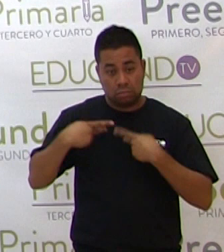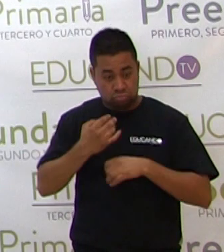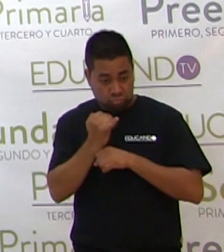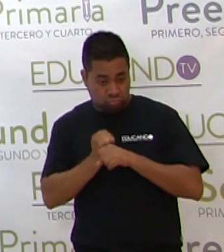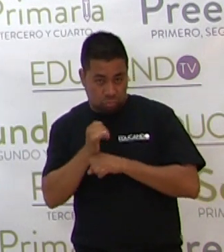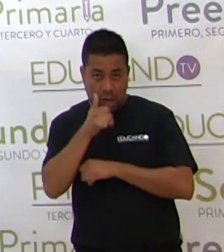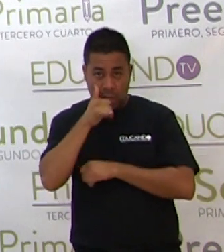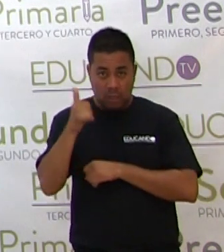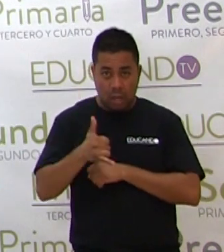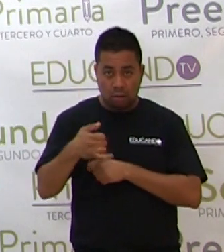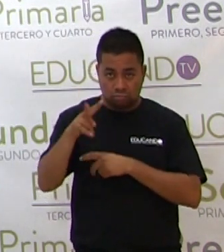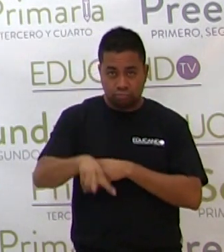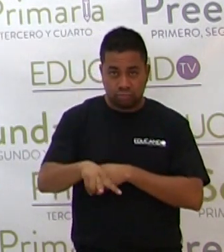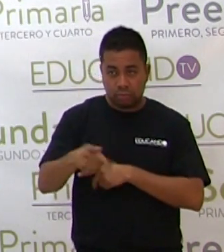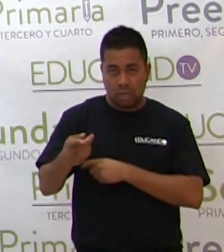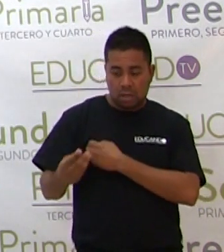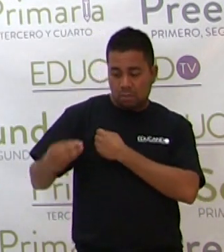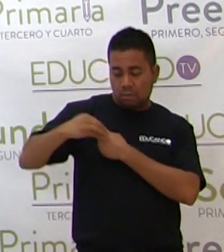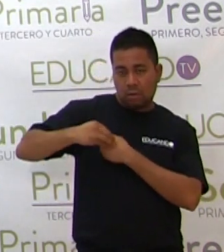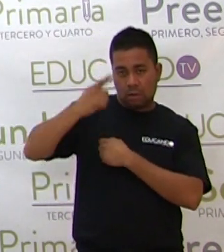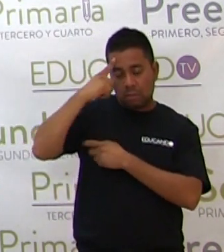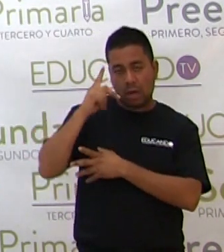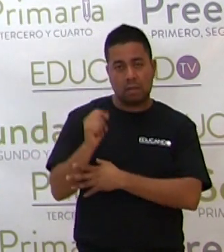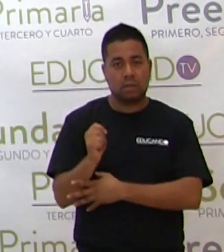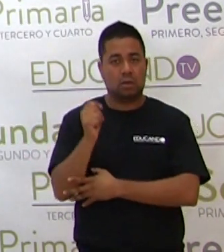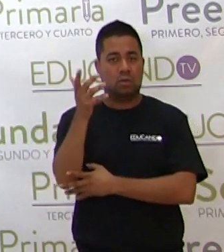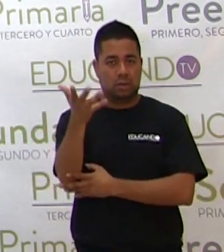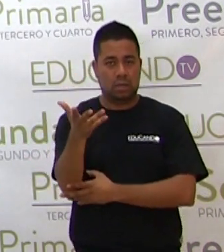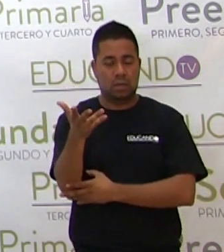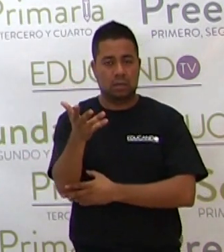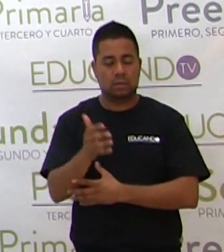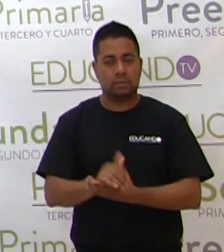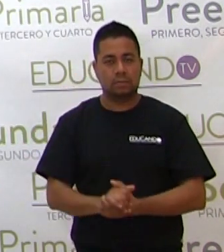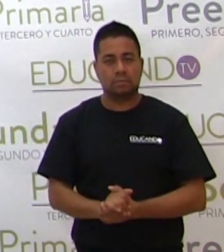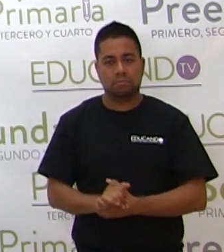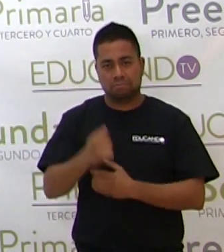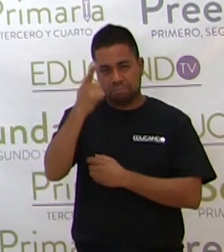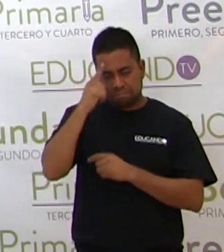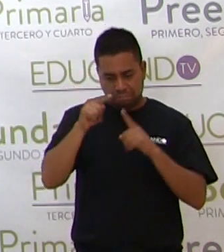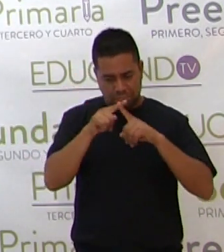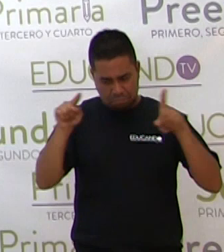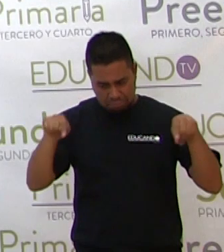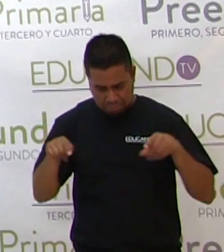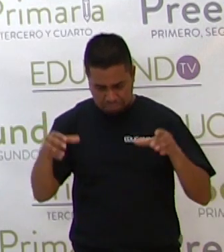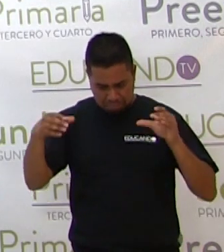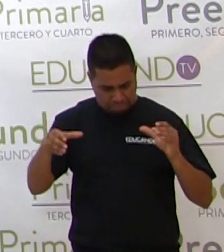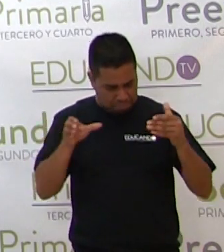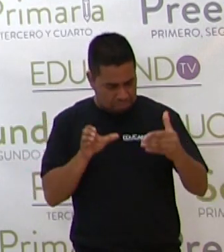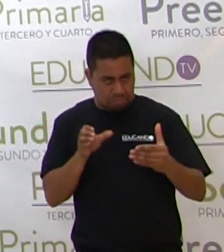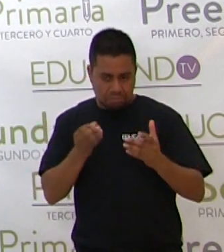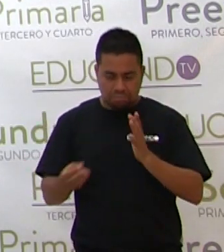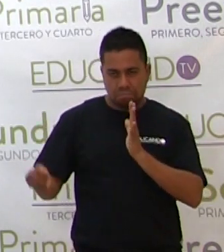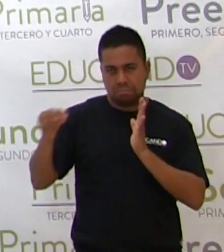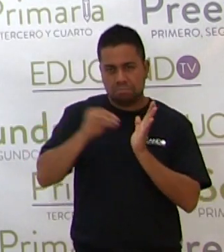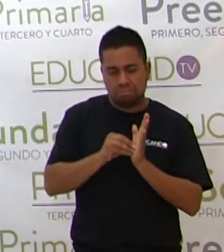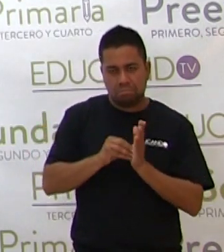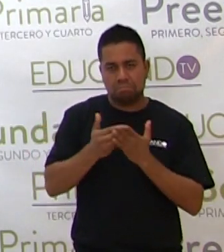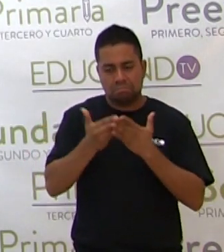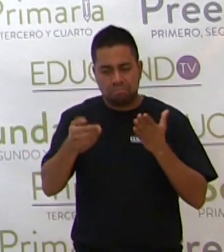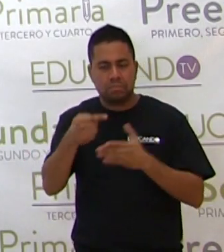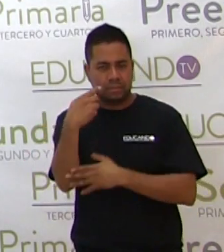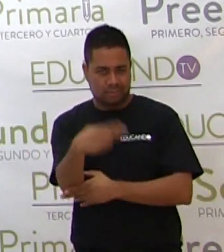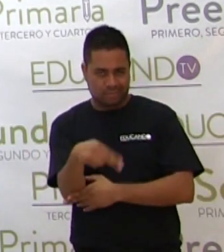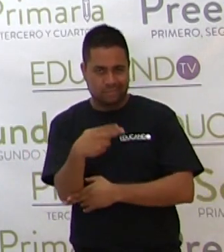italiano incorpora esta tecnología a un dispositivo al cual entonces ahora lo